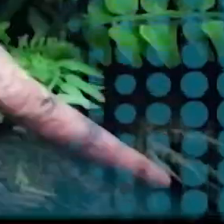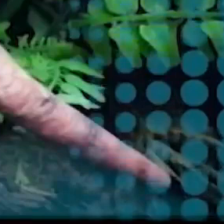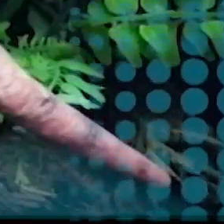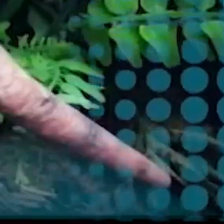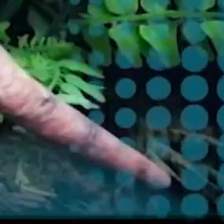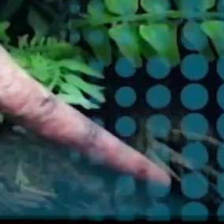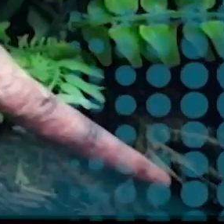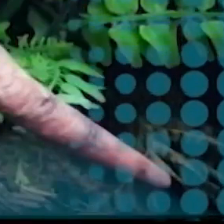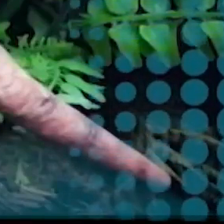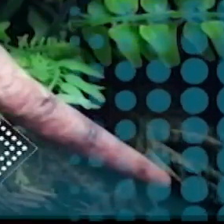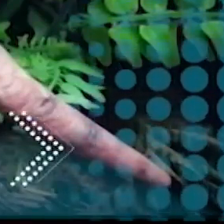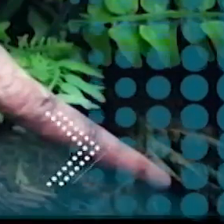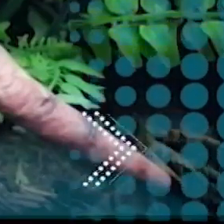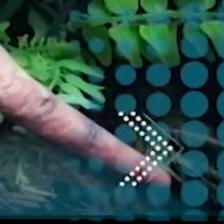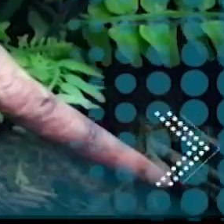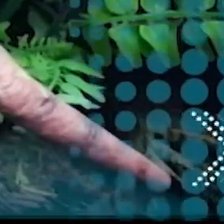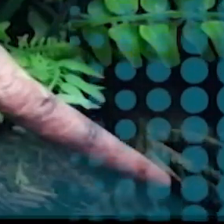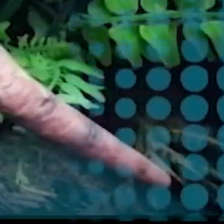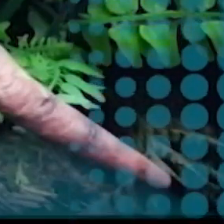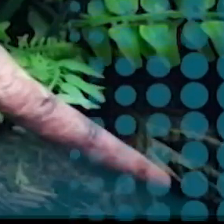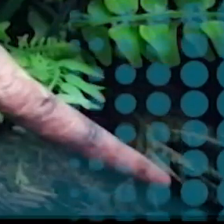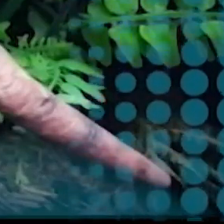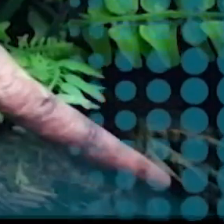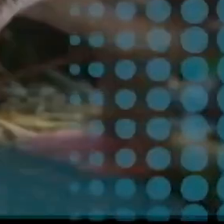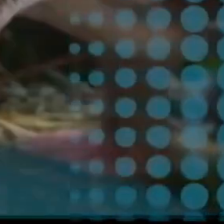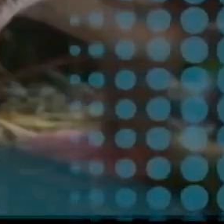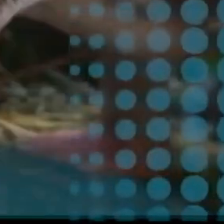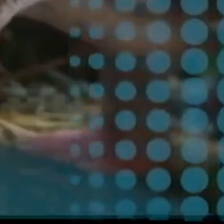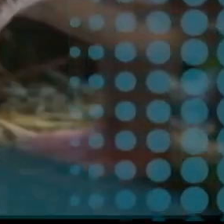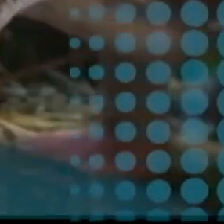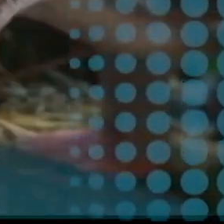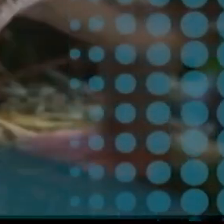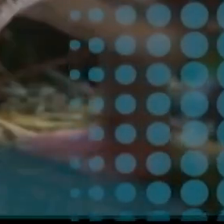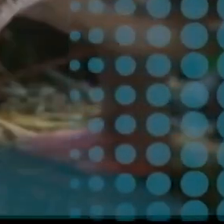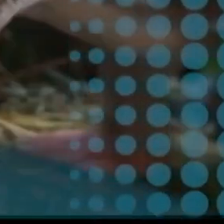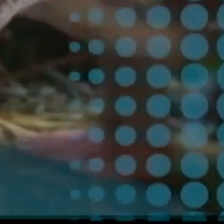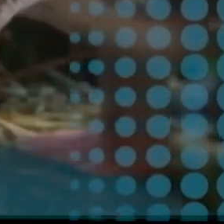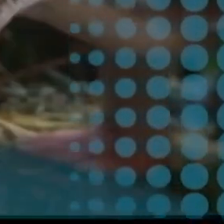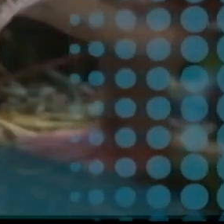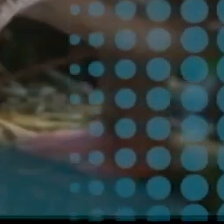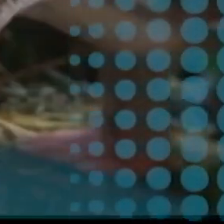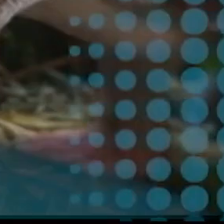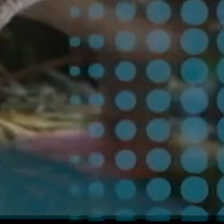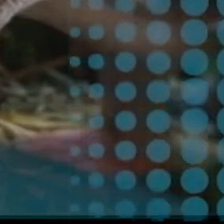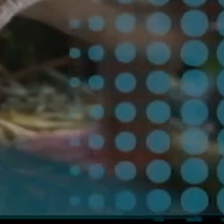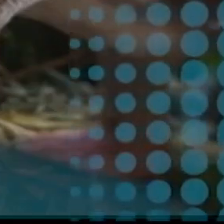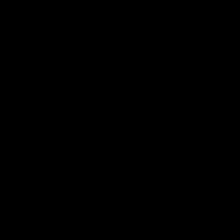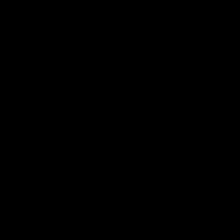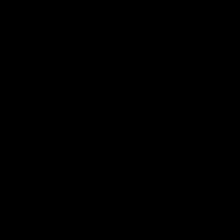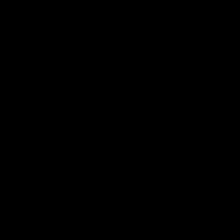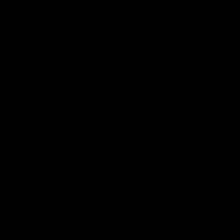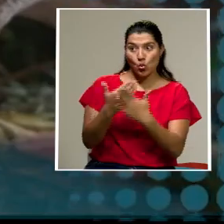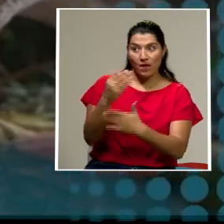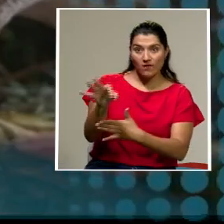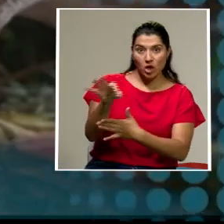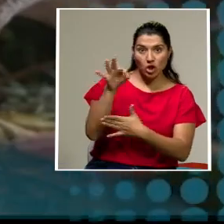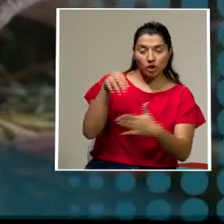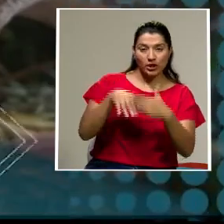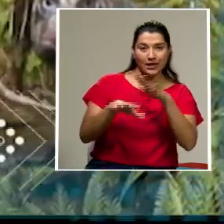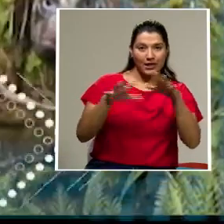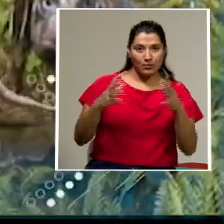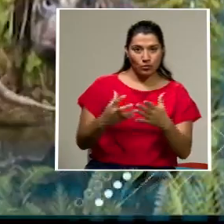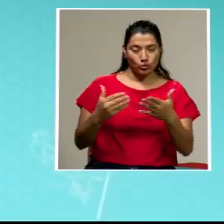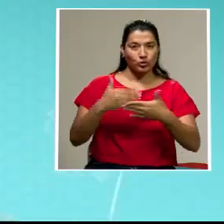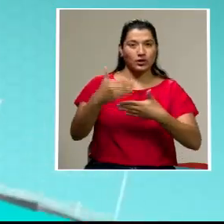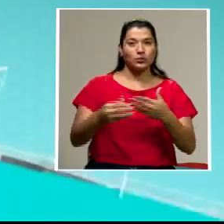estas imágenes, así era la bestia de 5 dientes de la Patagonia chilena, un nuevo descubrimiento en el mundo. Detalles en esta